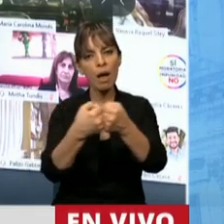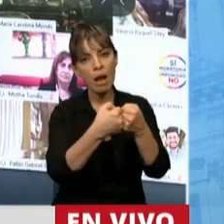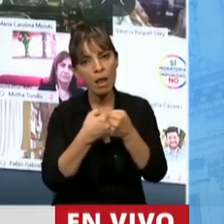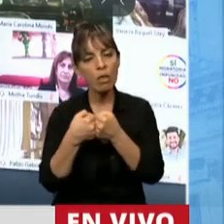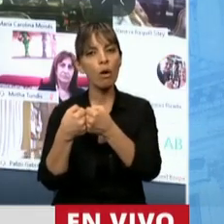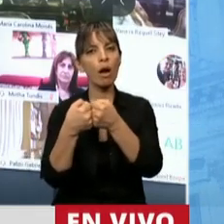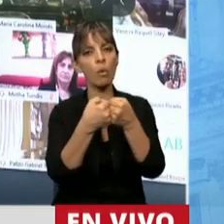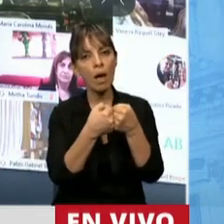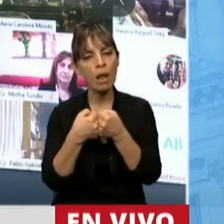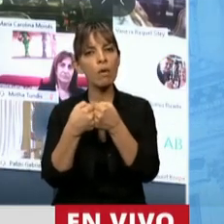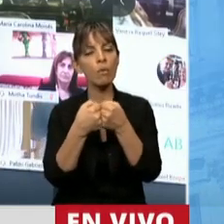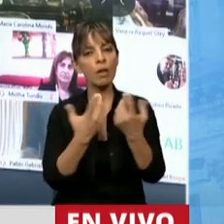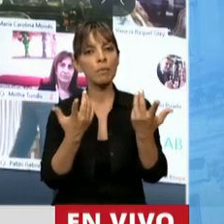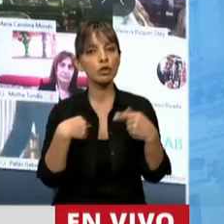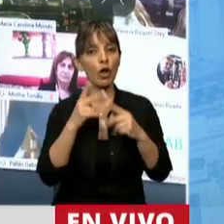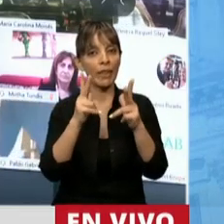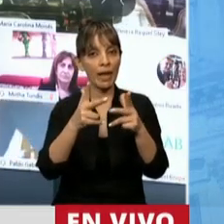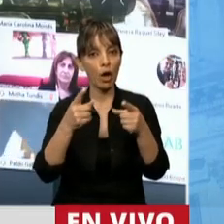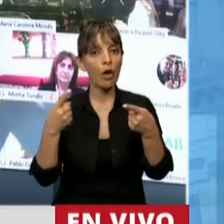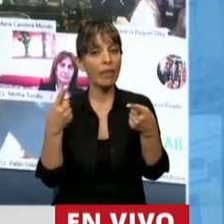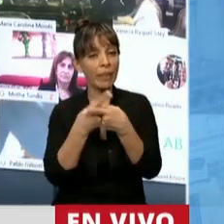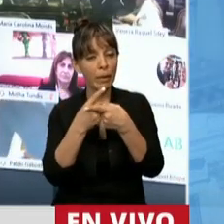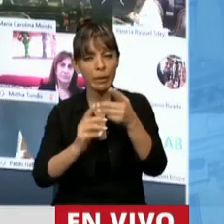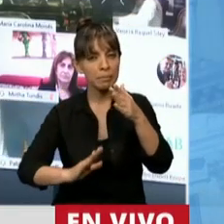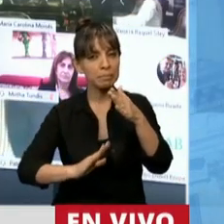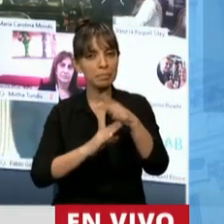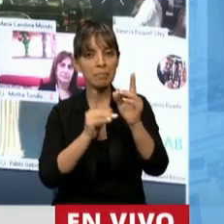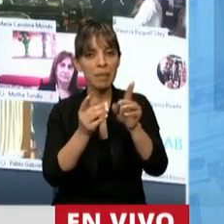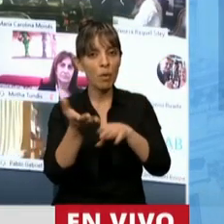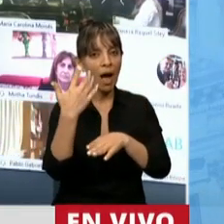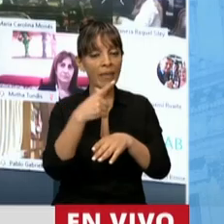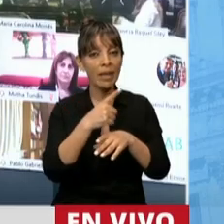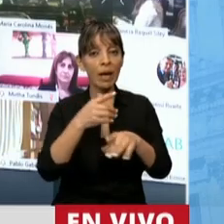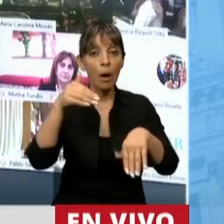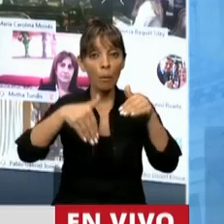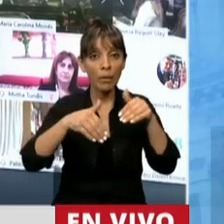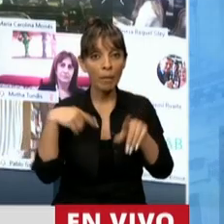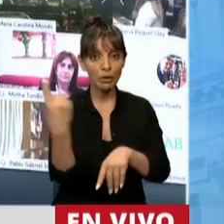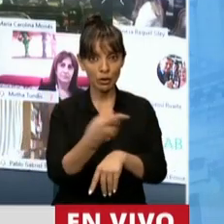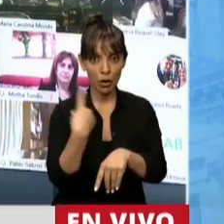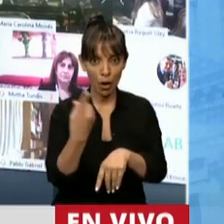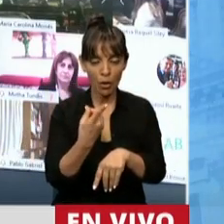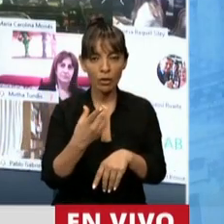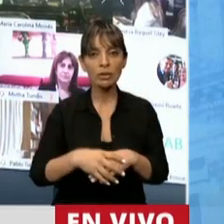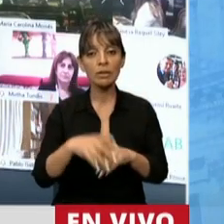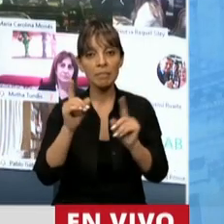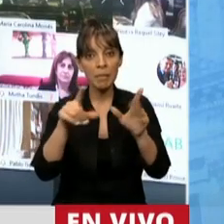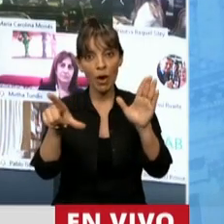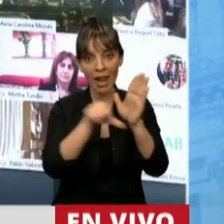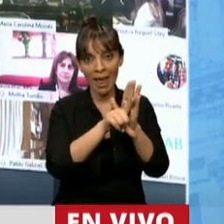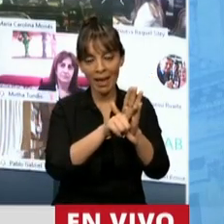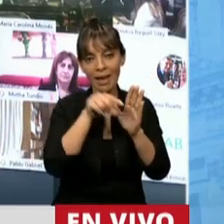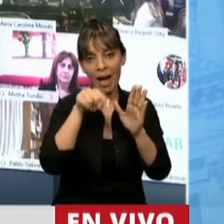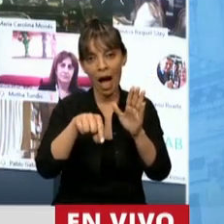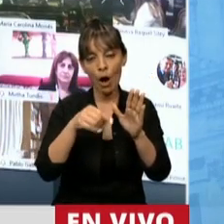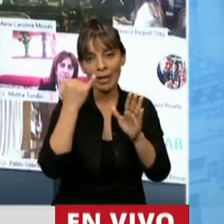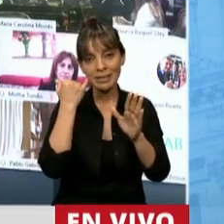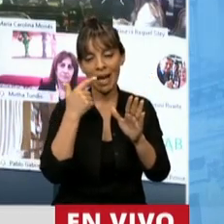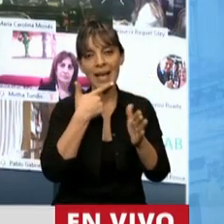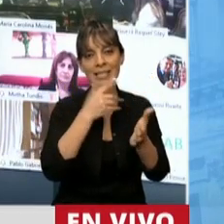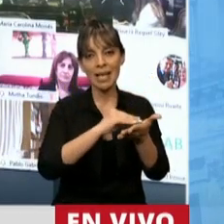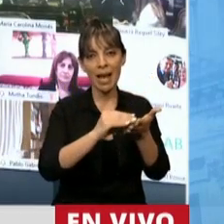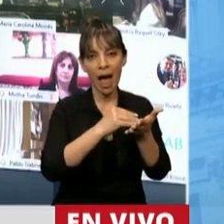yo digo, la discusión principal se dio en esa oportunidad cuando votamos todos juntos esta ley que viene ahora de revisión